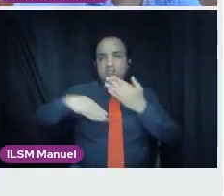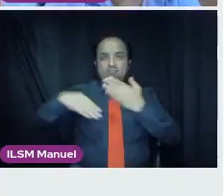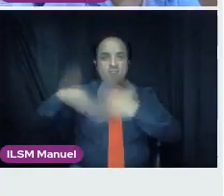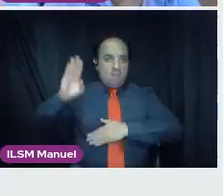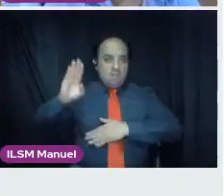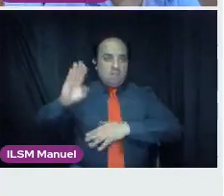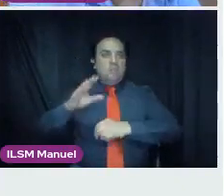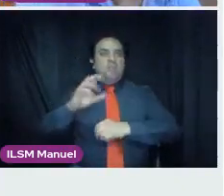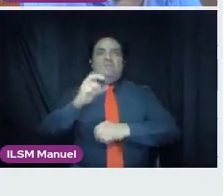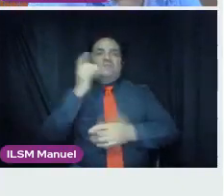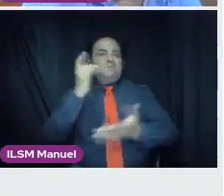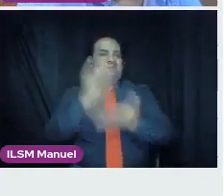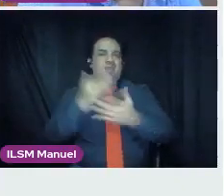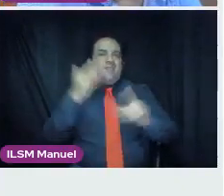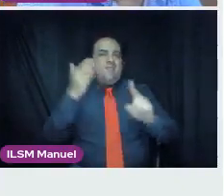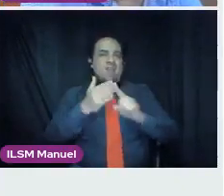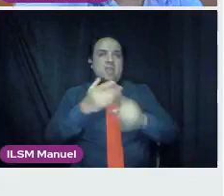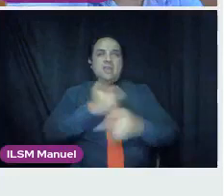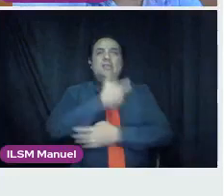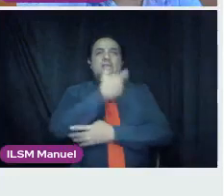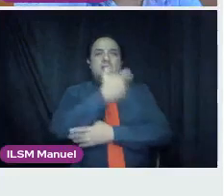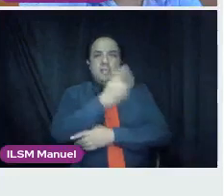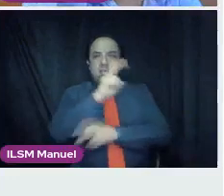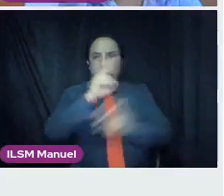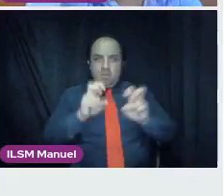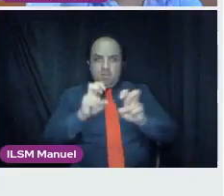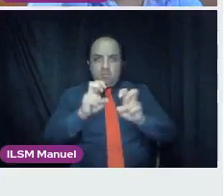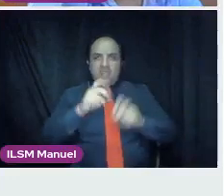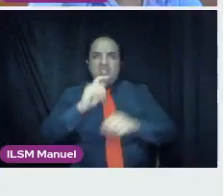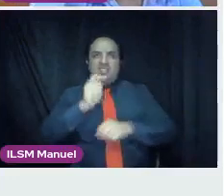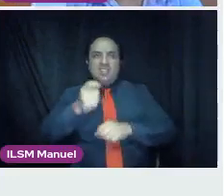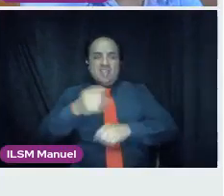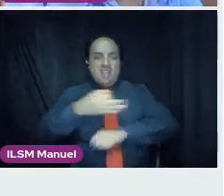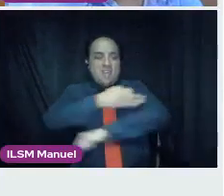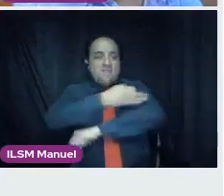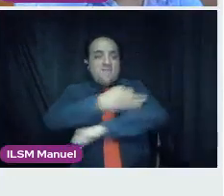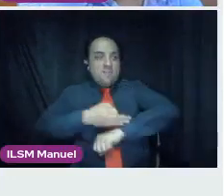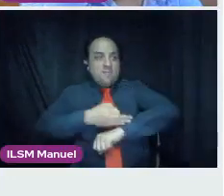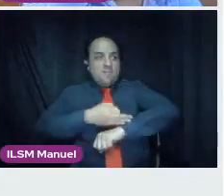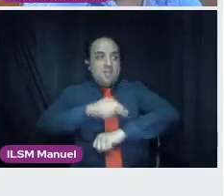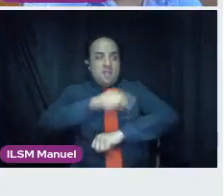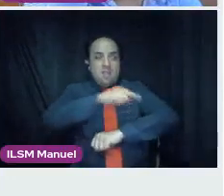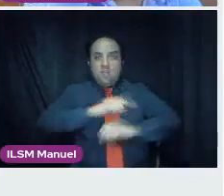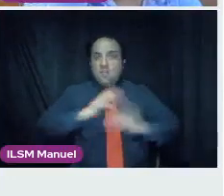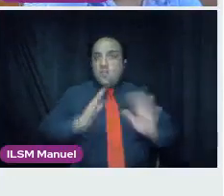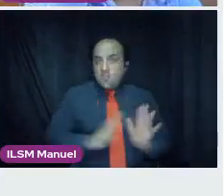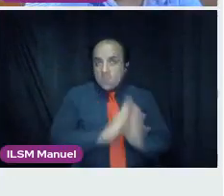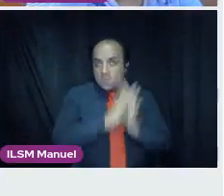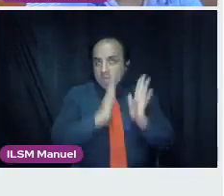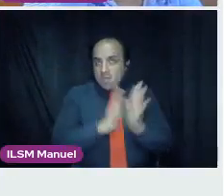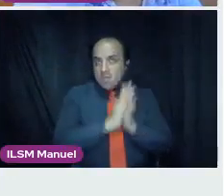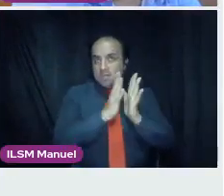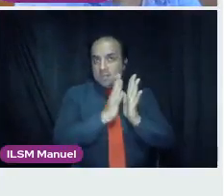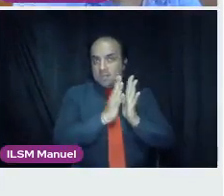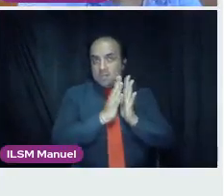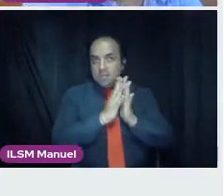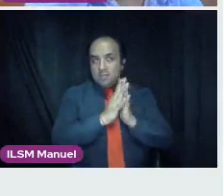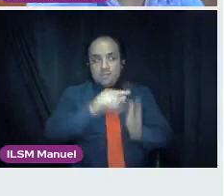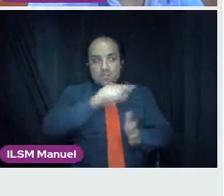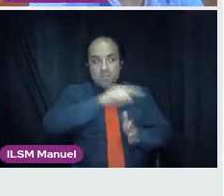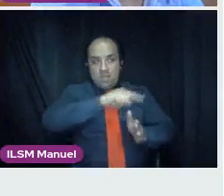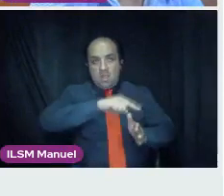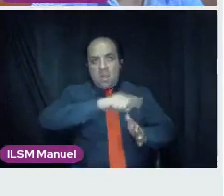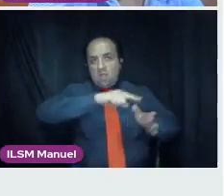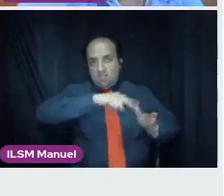la parte económica, sino en que las familias sean actores que